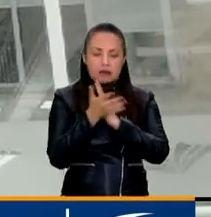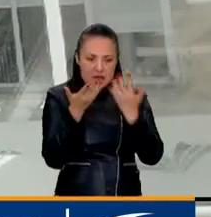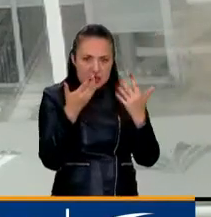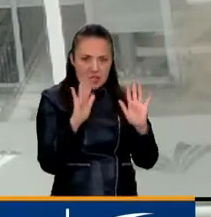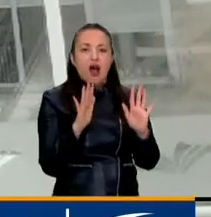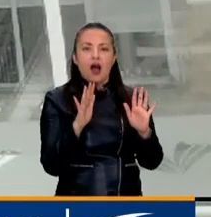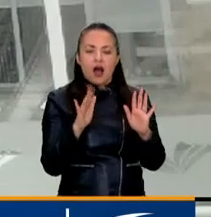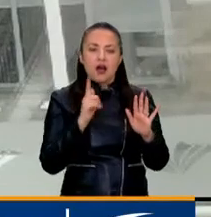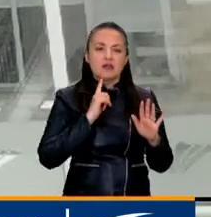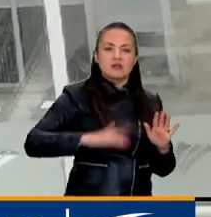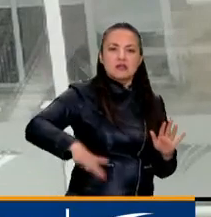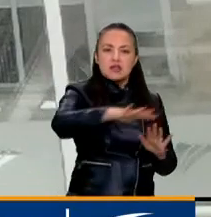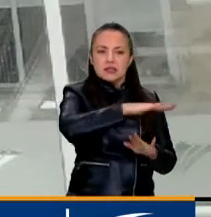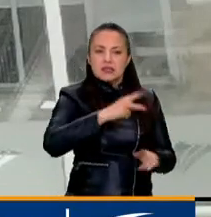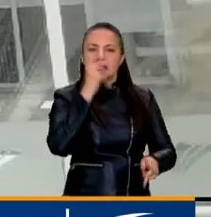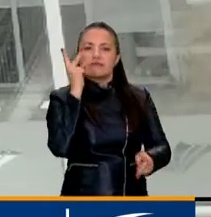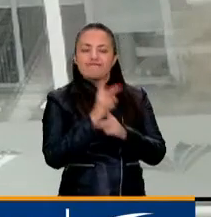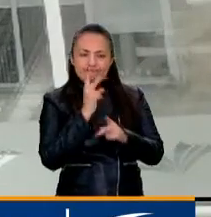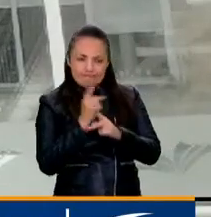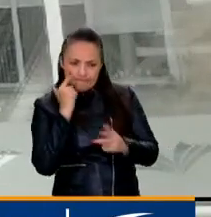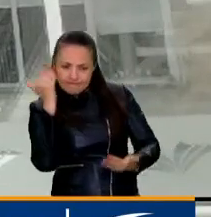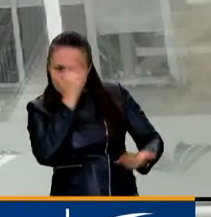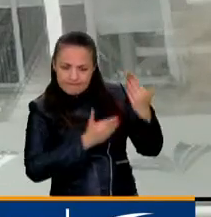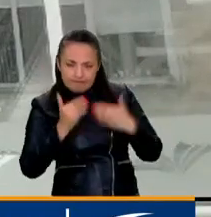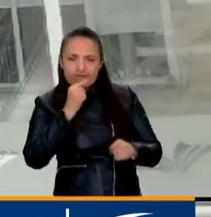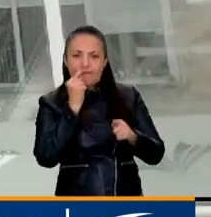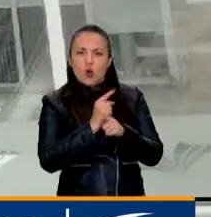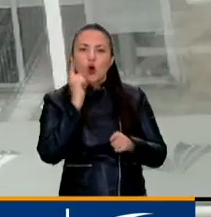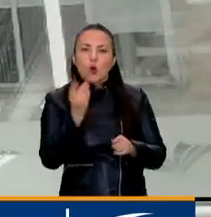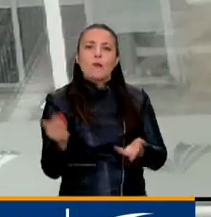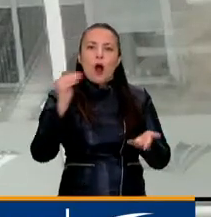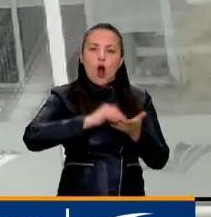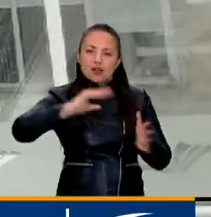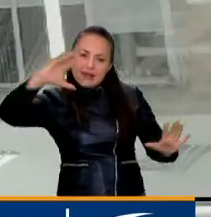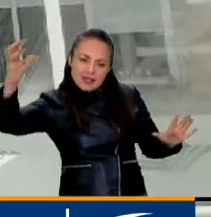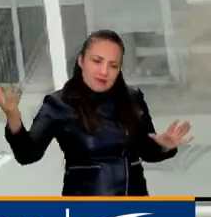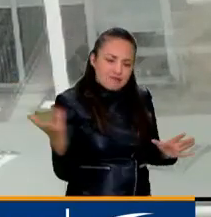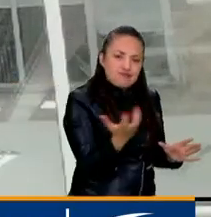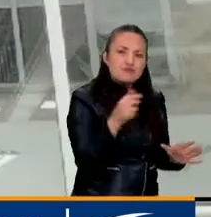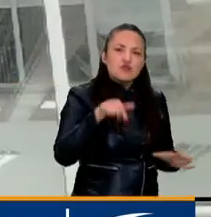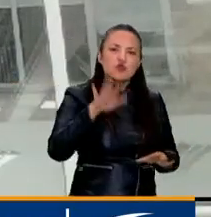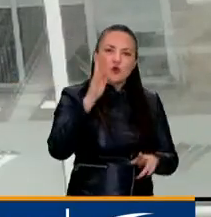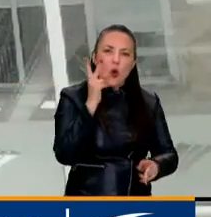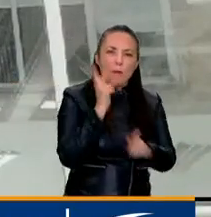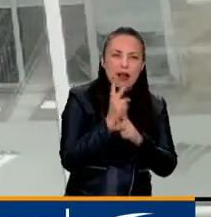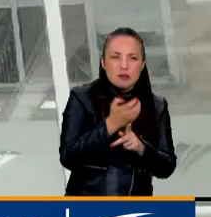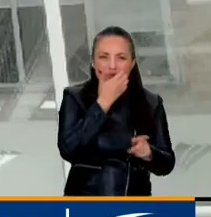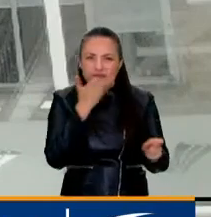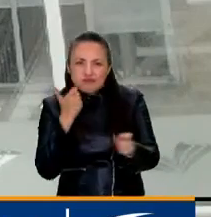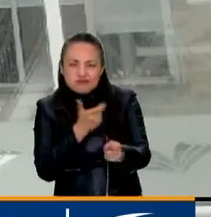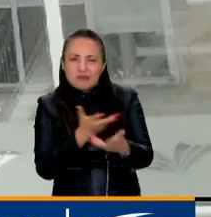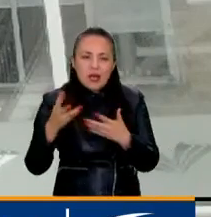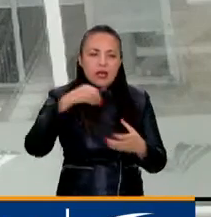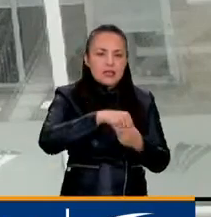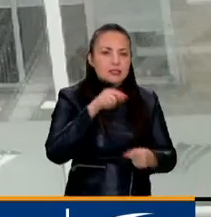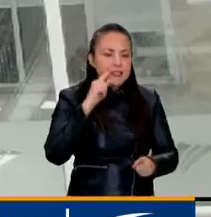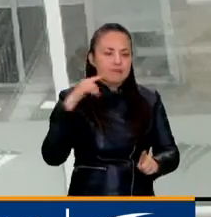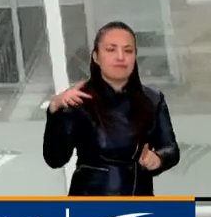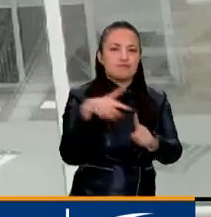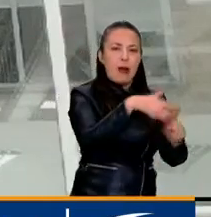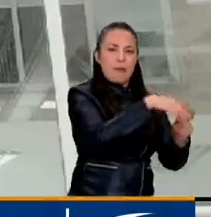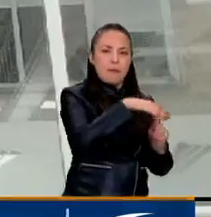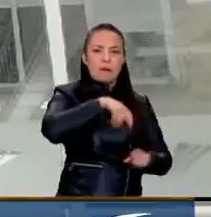del escenario del riesgo por el reacomodo o ingreso de grupos armados ilegales lo cual se expresa en claras afectaciones a la